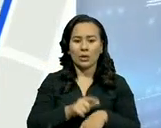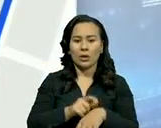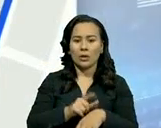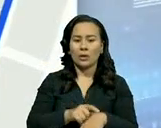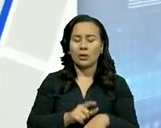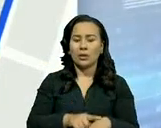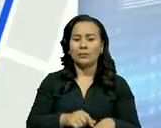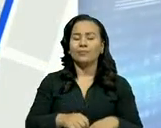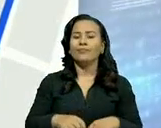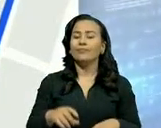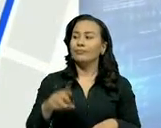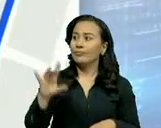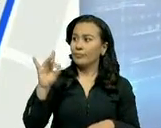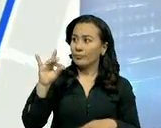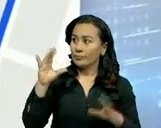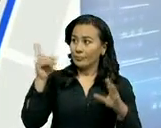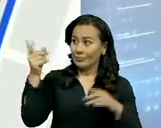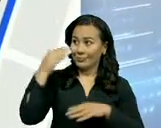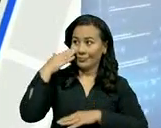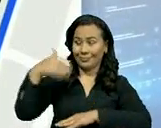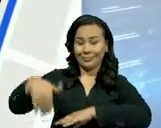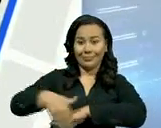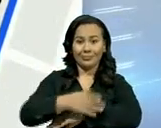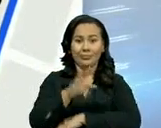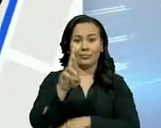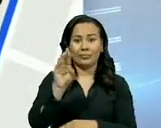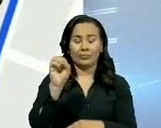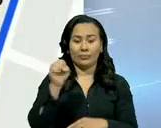procesión. Y dice en Rosendo Avilés, la avenida